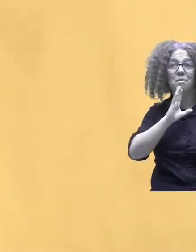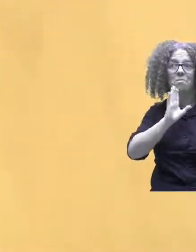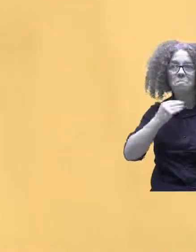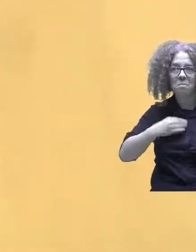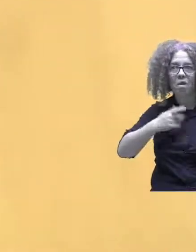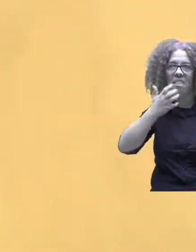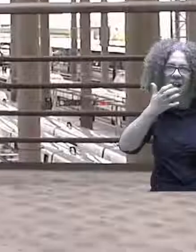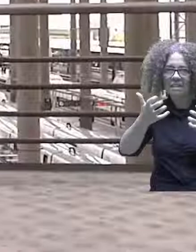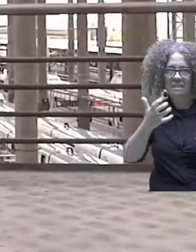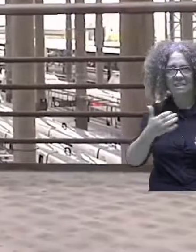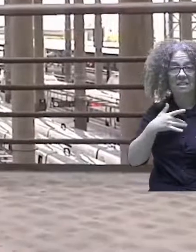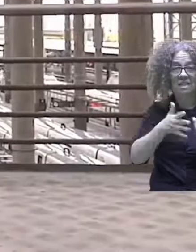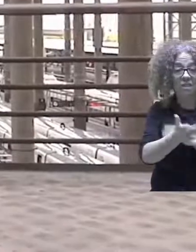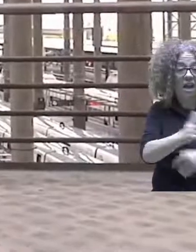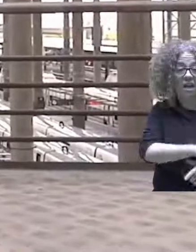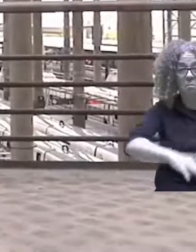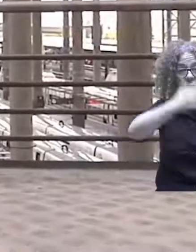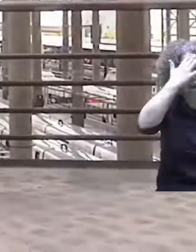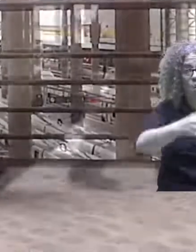artista.